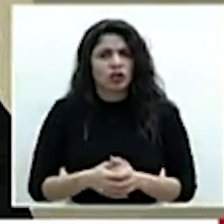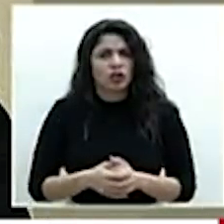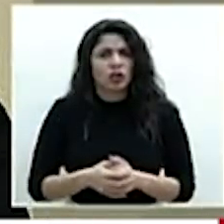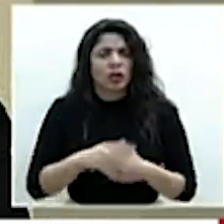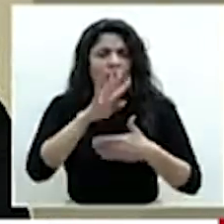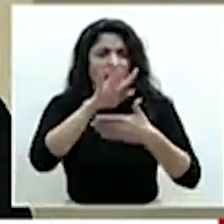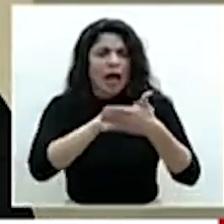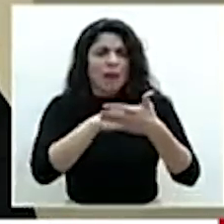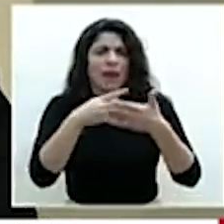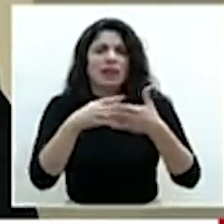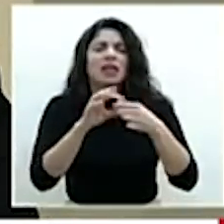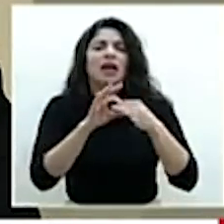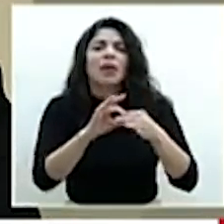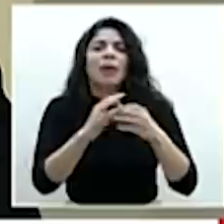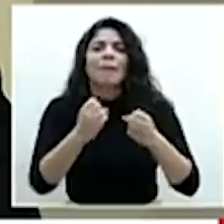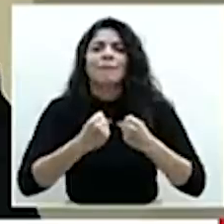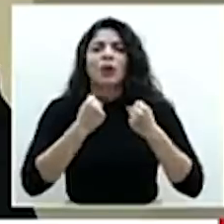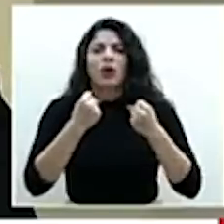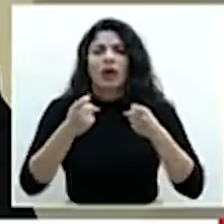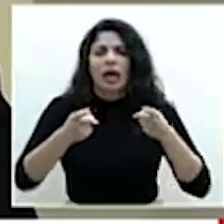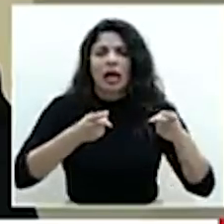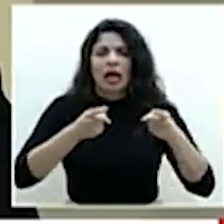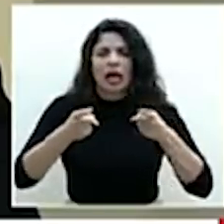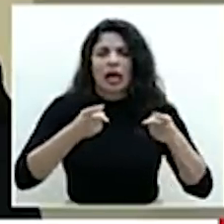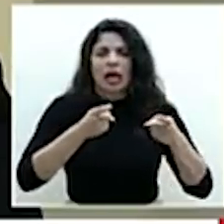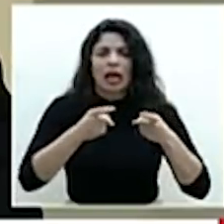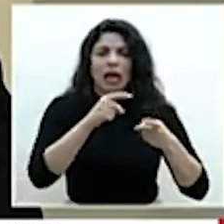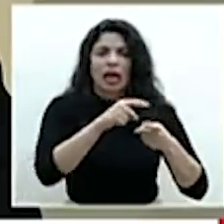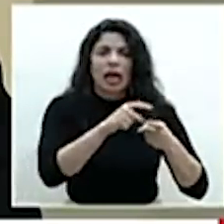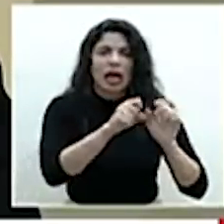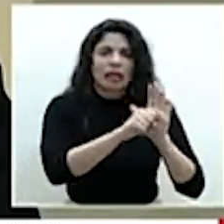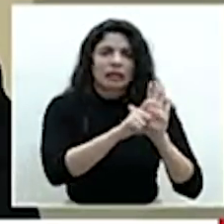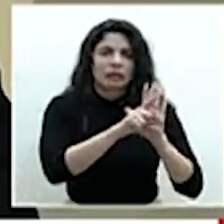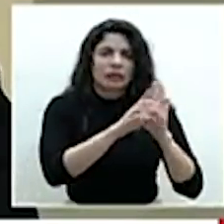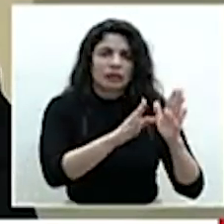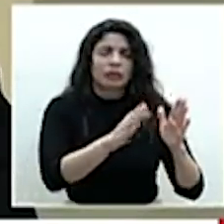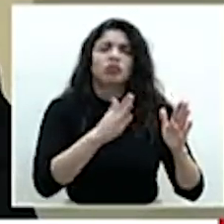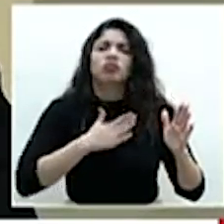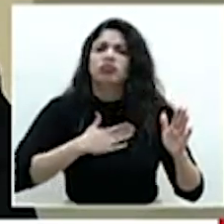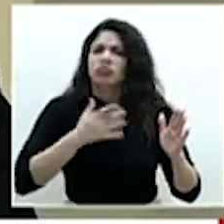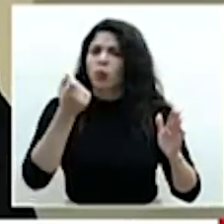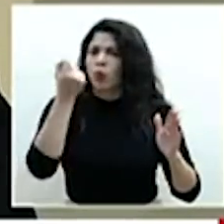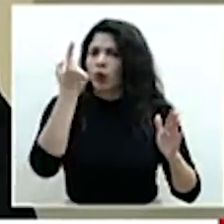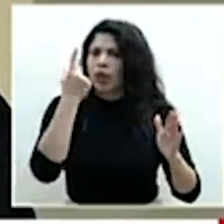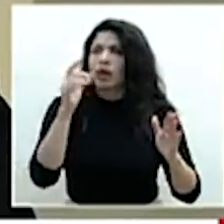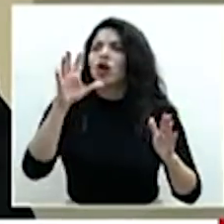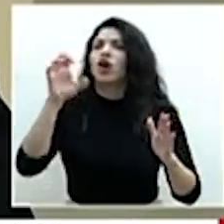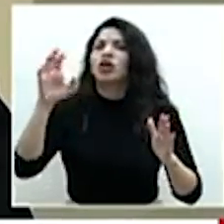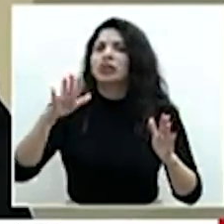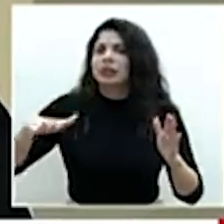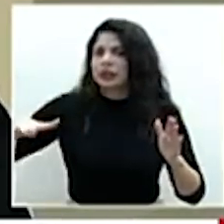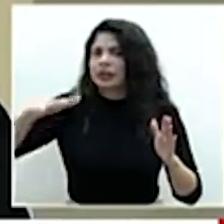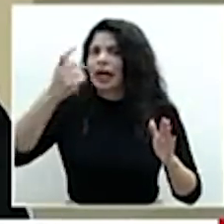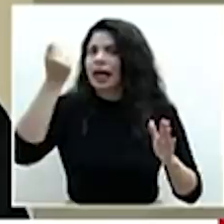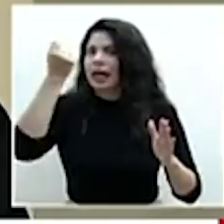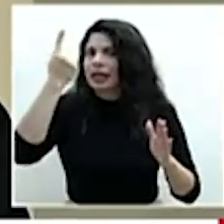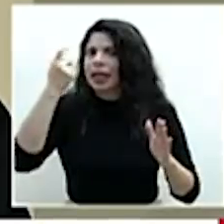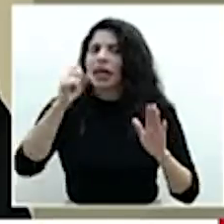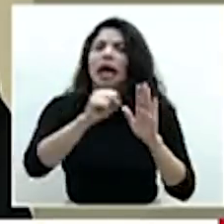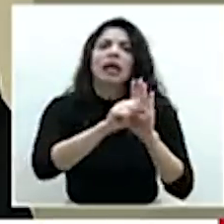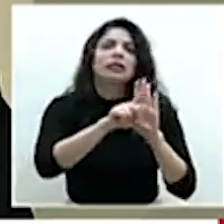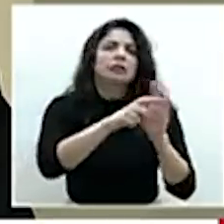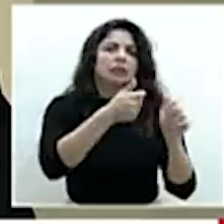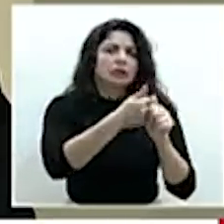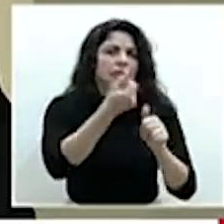del poder, sobre todo en la Asamblea Legislativa. Y la entiendo yo, y la entienden los costarricenses, y la entiende la Asamblea